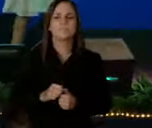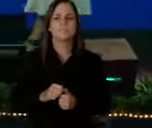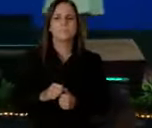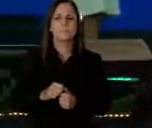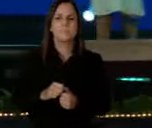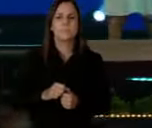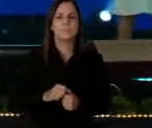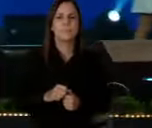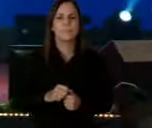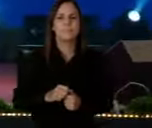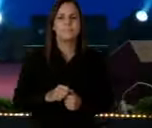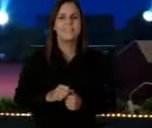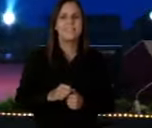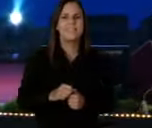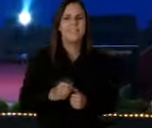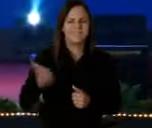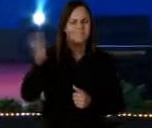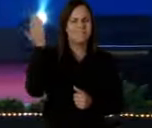algo,